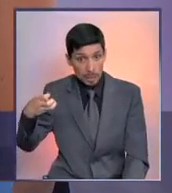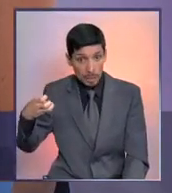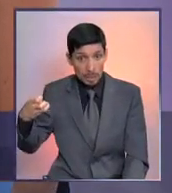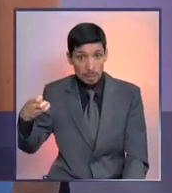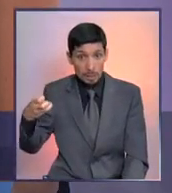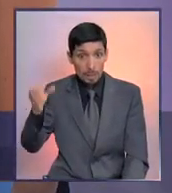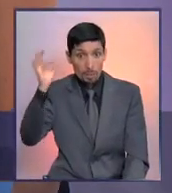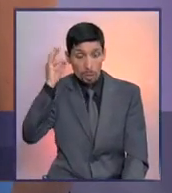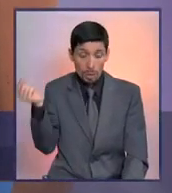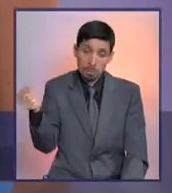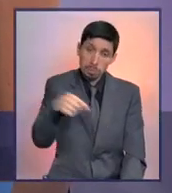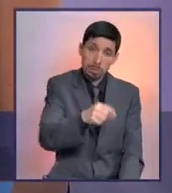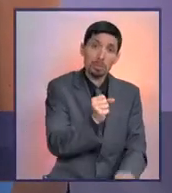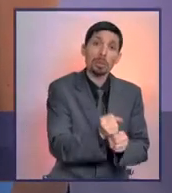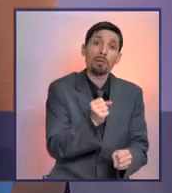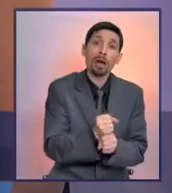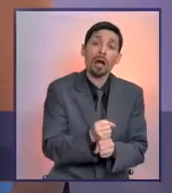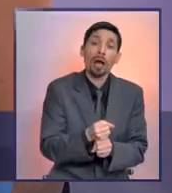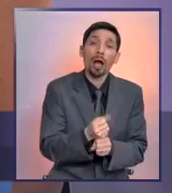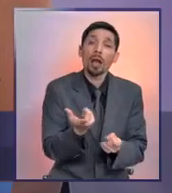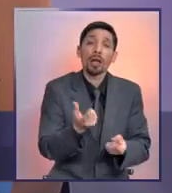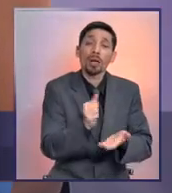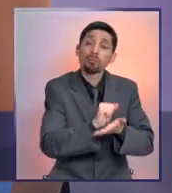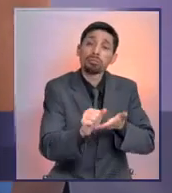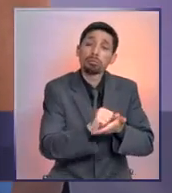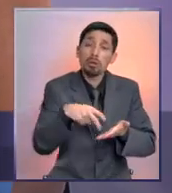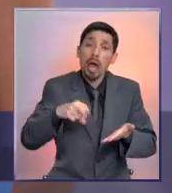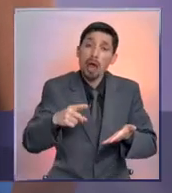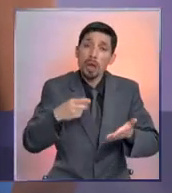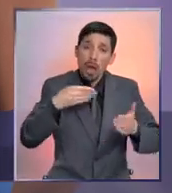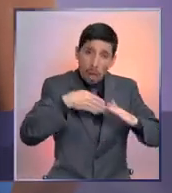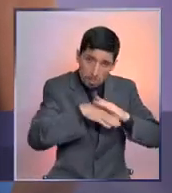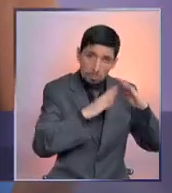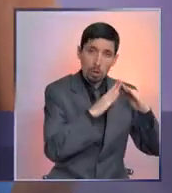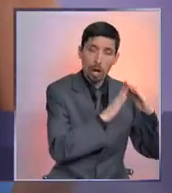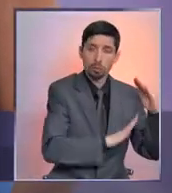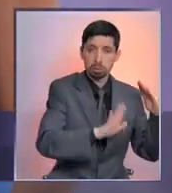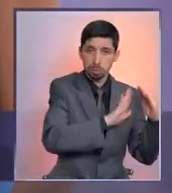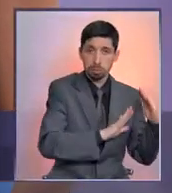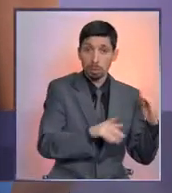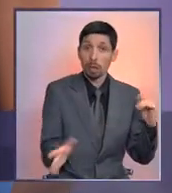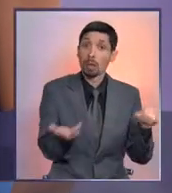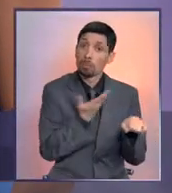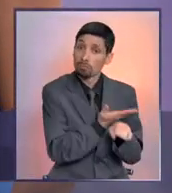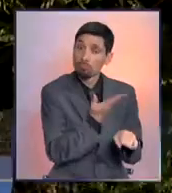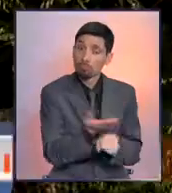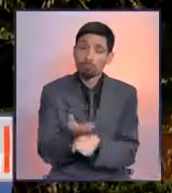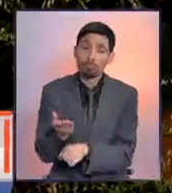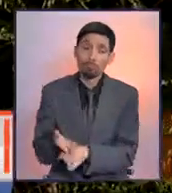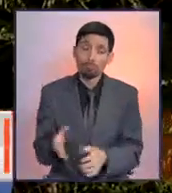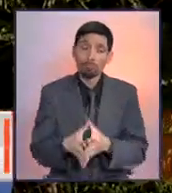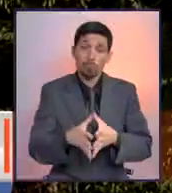Santiago para trabajar como asesoras del hogar puertas adentro, una demanda que cada día crece más.